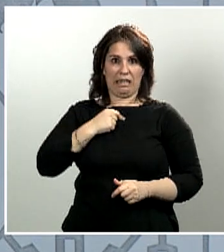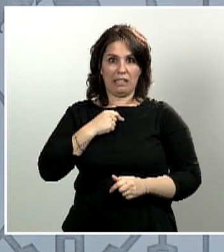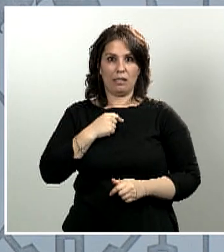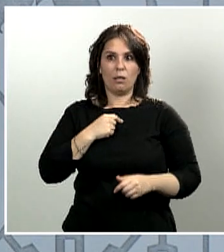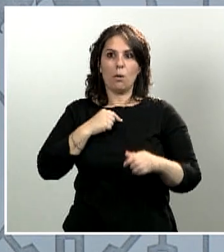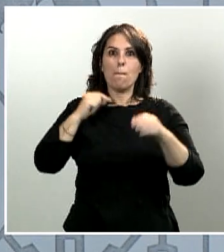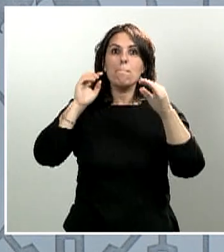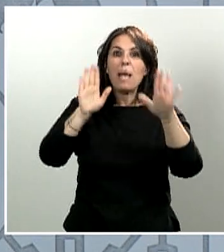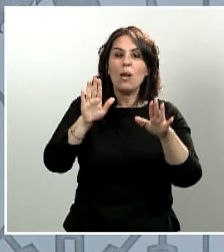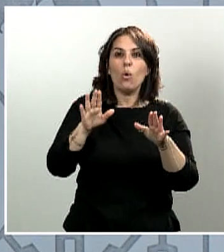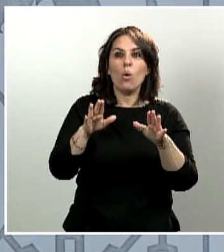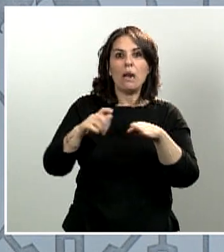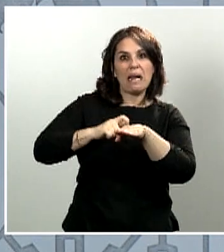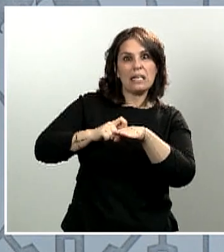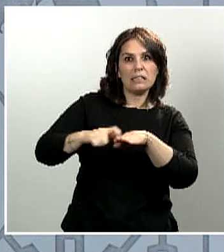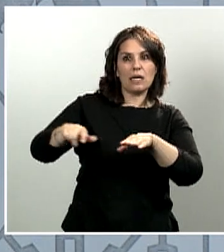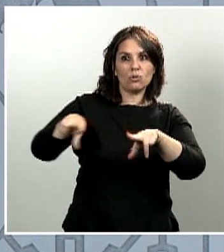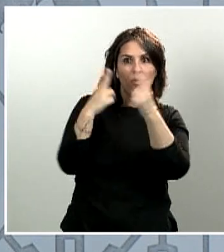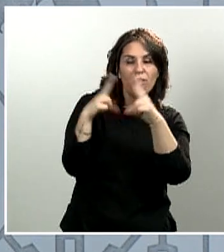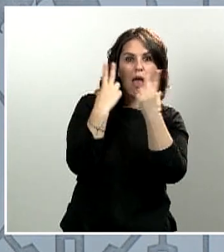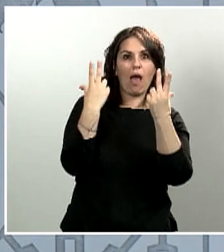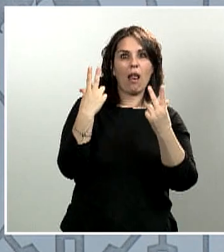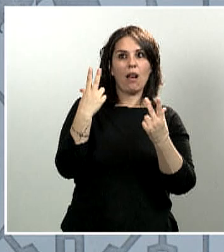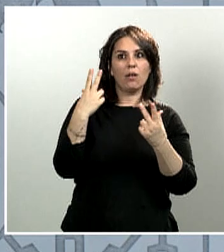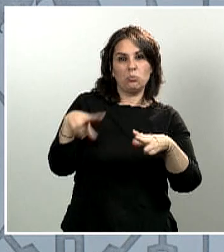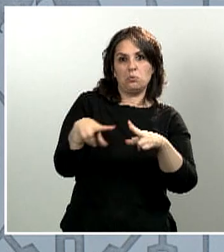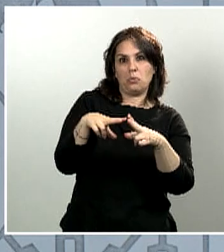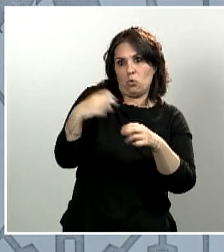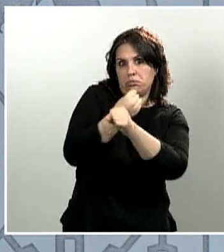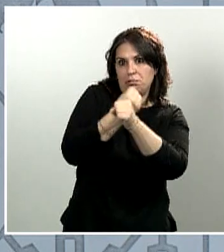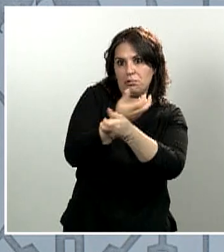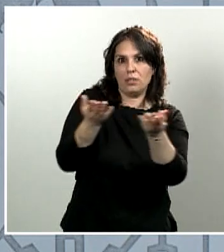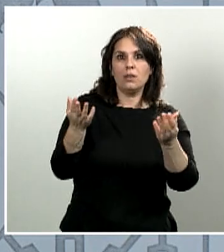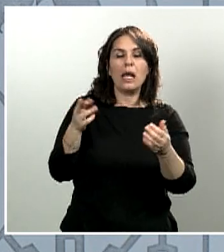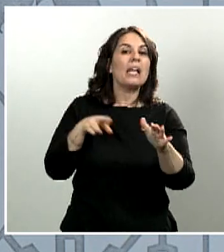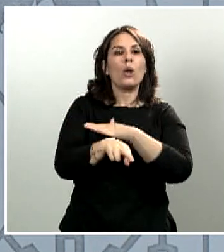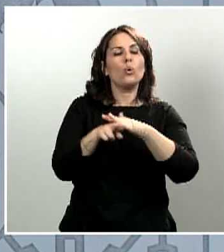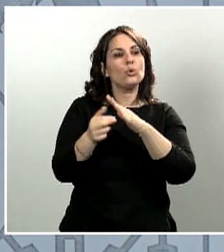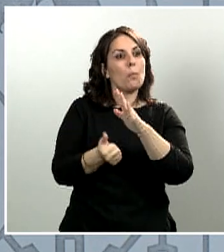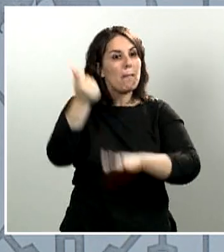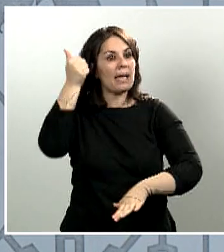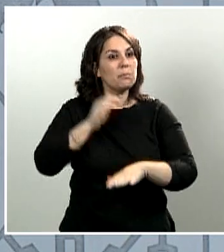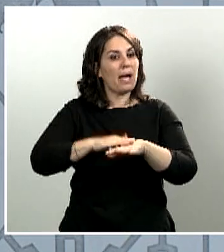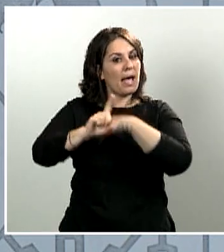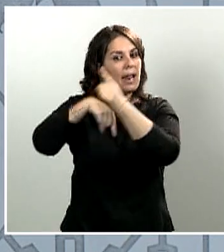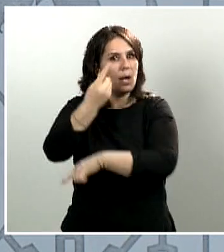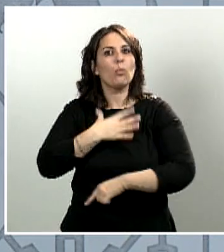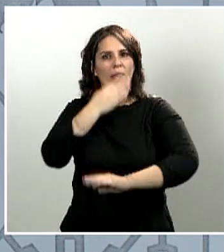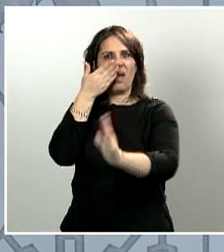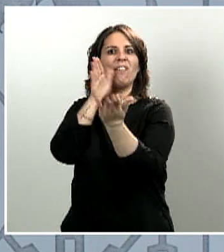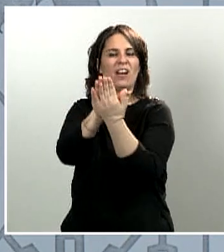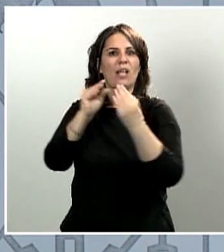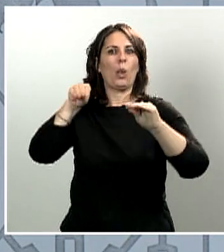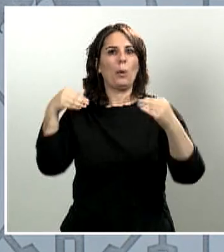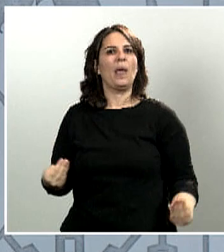económicas, poblacionales, etcétera, pueda tener más recursos para enfrentarse a los casos,